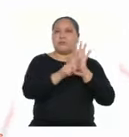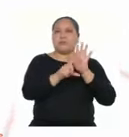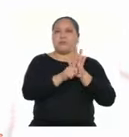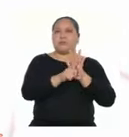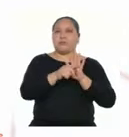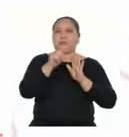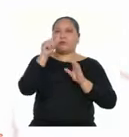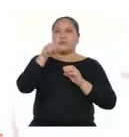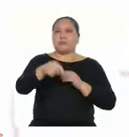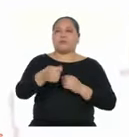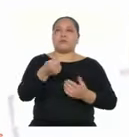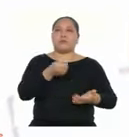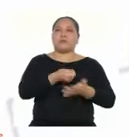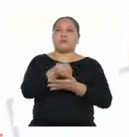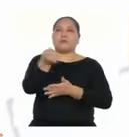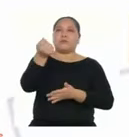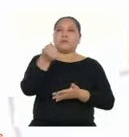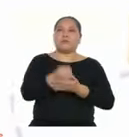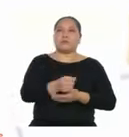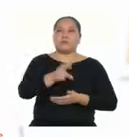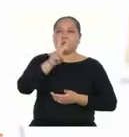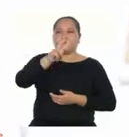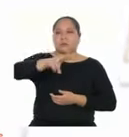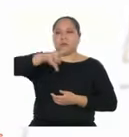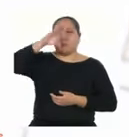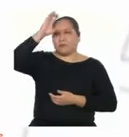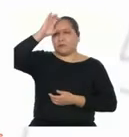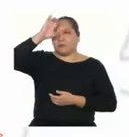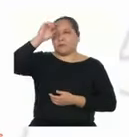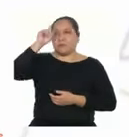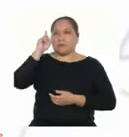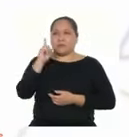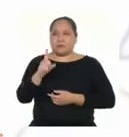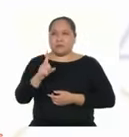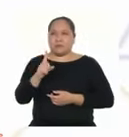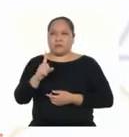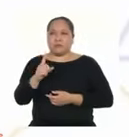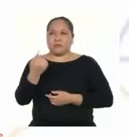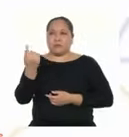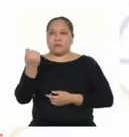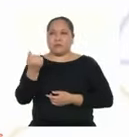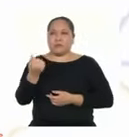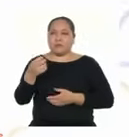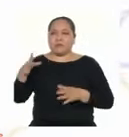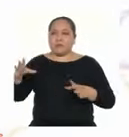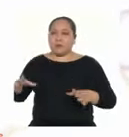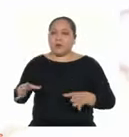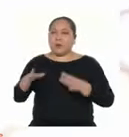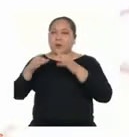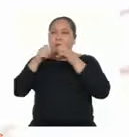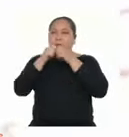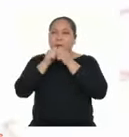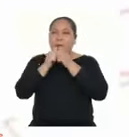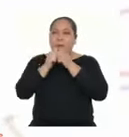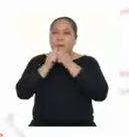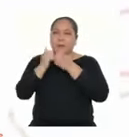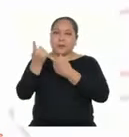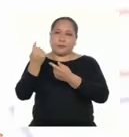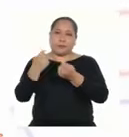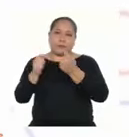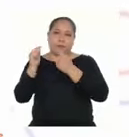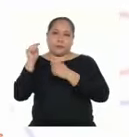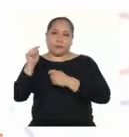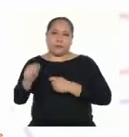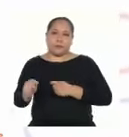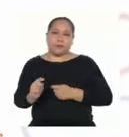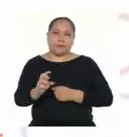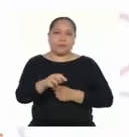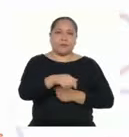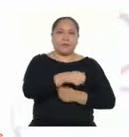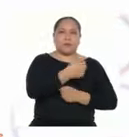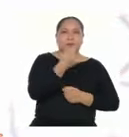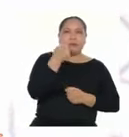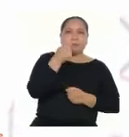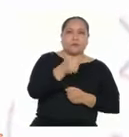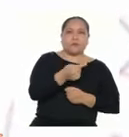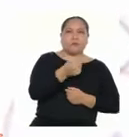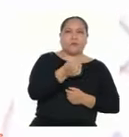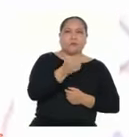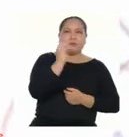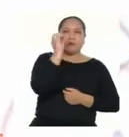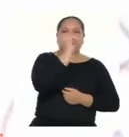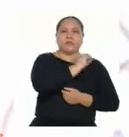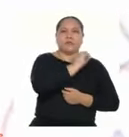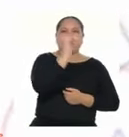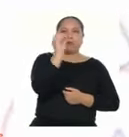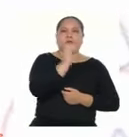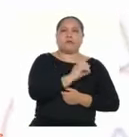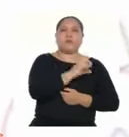prevé el cobro de dos conceptos. Uno referido al precio de las bolsas al valor de mercado y el otro al